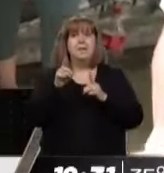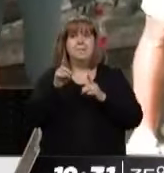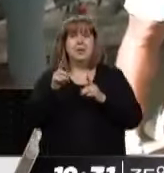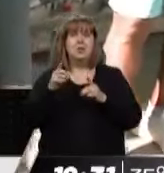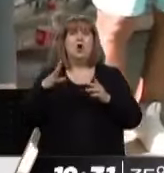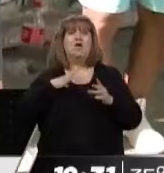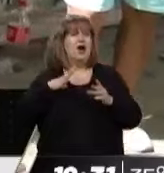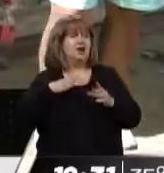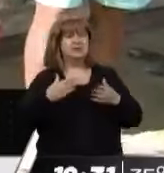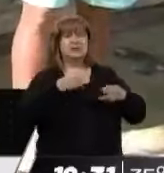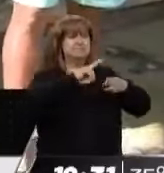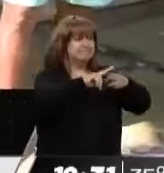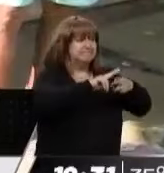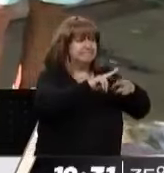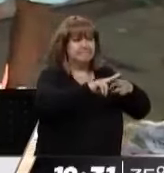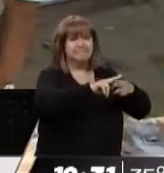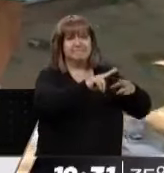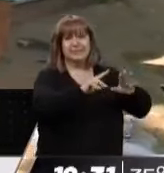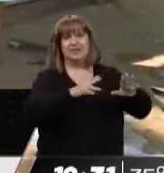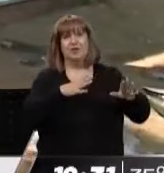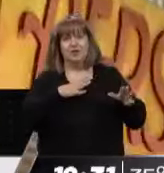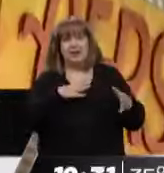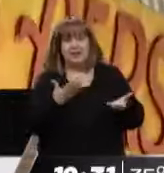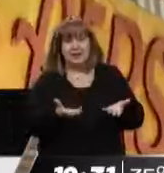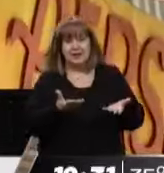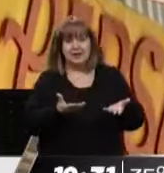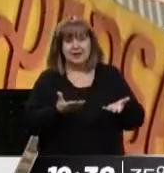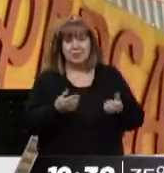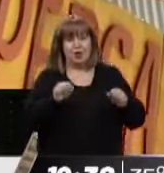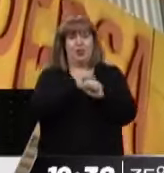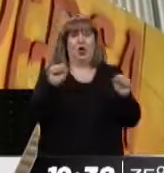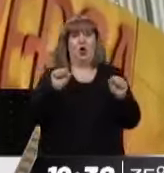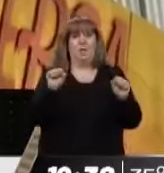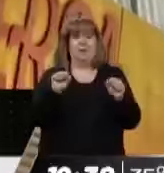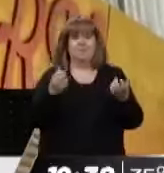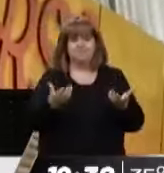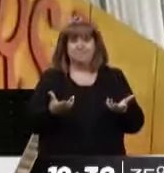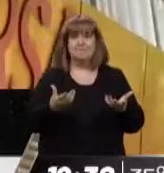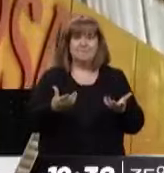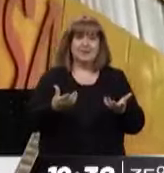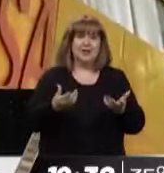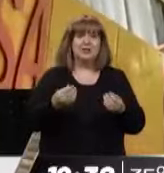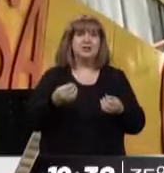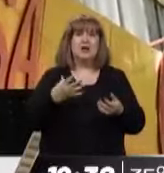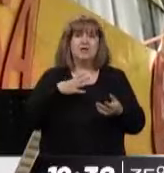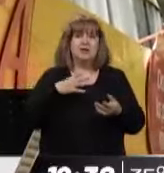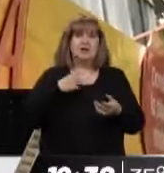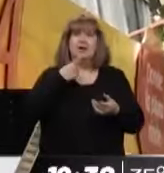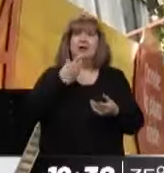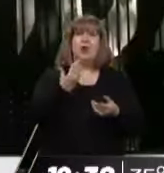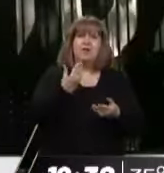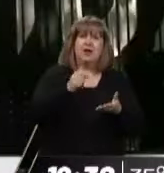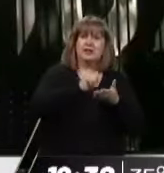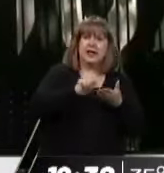el propietario del lugar. Entonces, también estamos trabajando desde horas privadas y con el privado ahora ver bien detalladamente qué es lo que